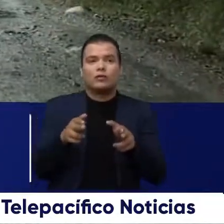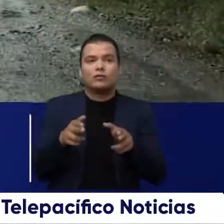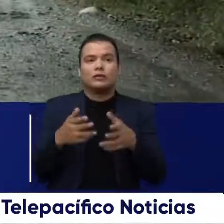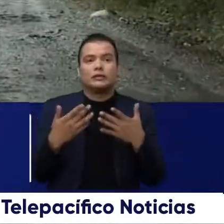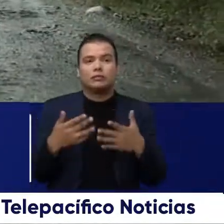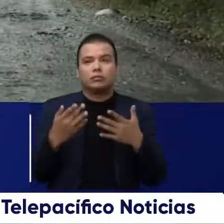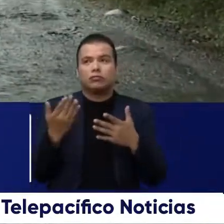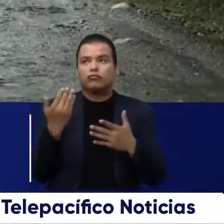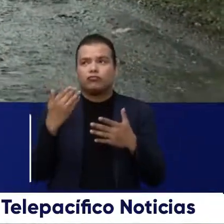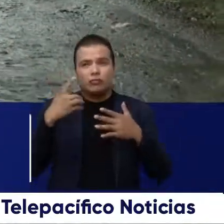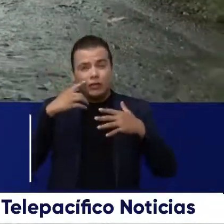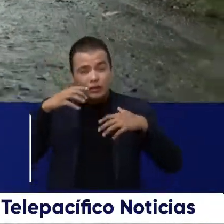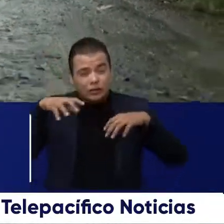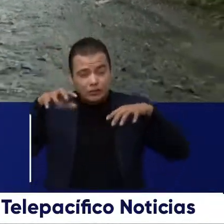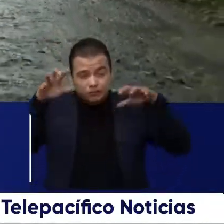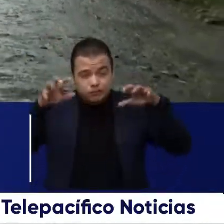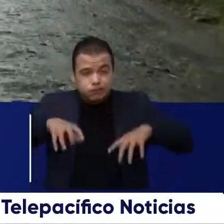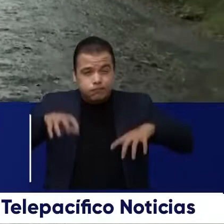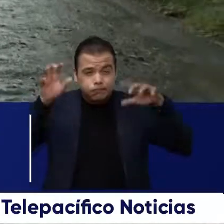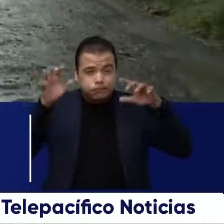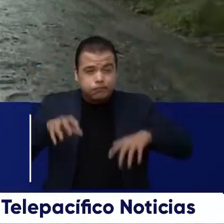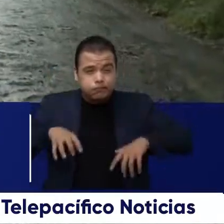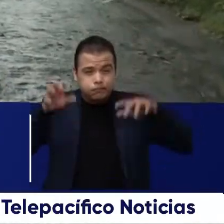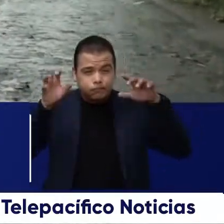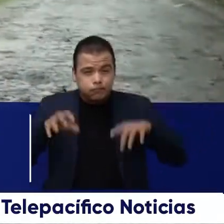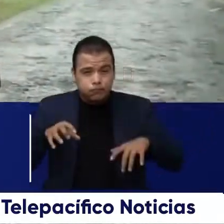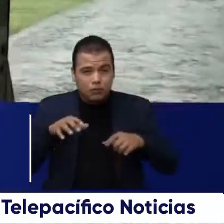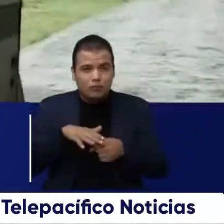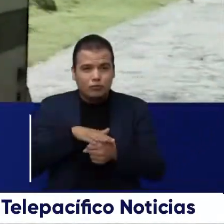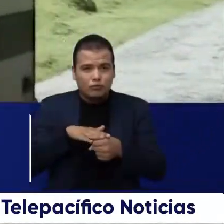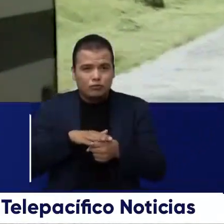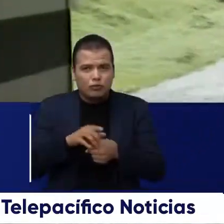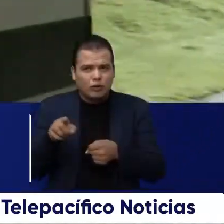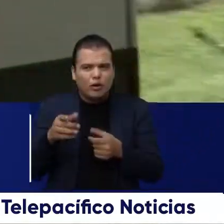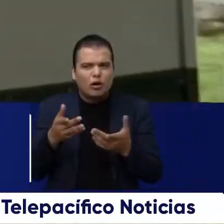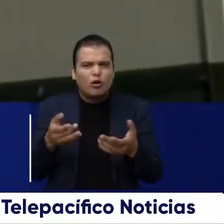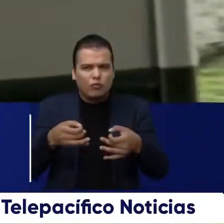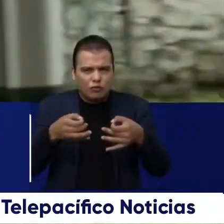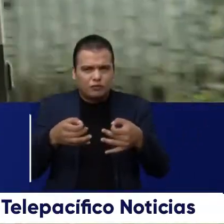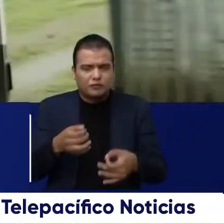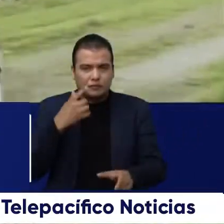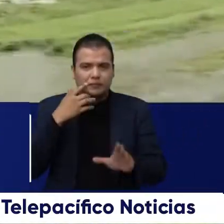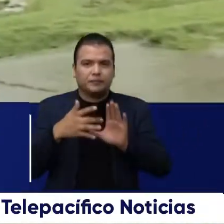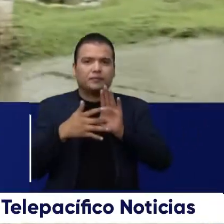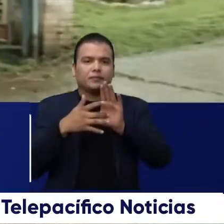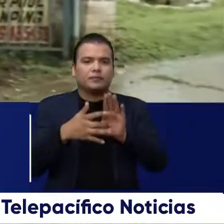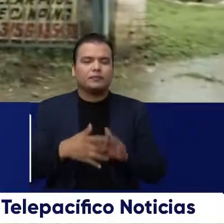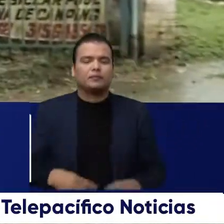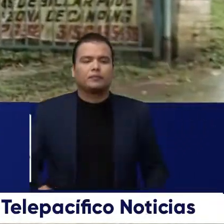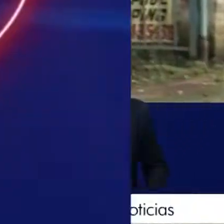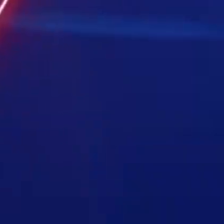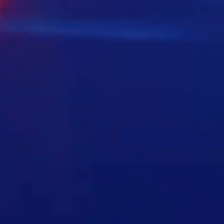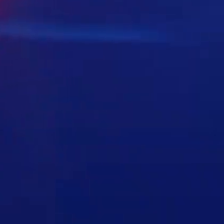una fuerte lluvia que había caído en este sector. Y este es el reporte de los bomberos que atendieron esta emergencia esta mañana.